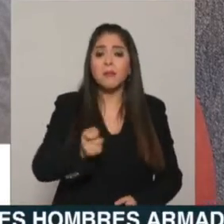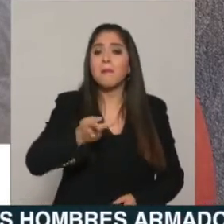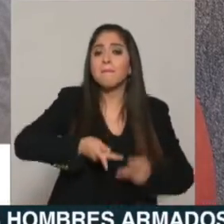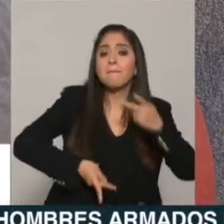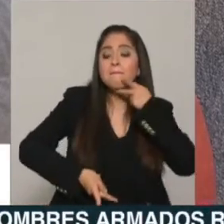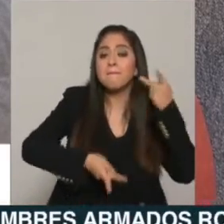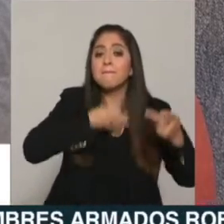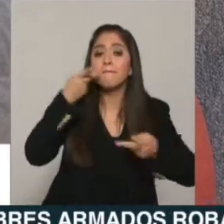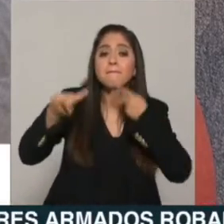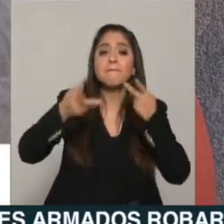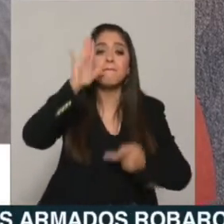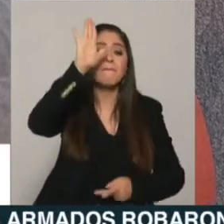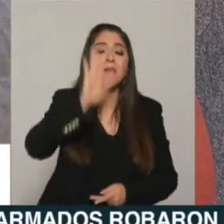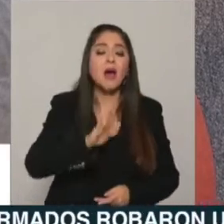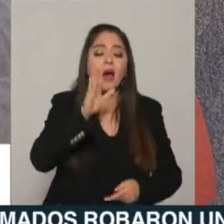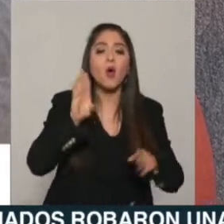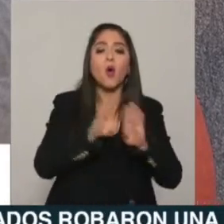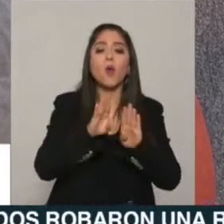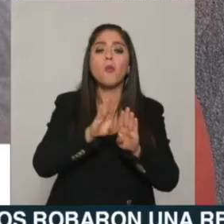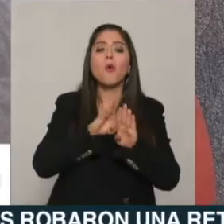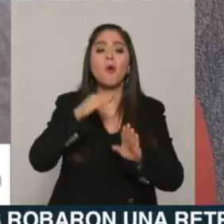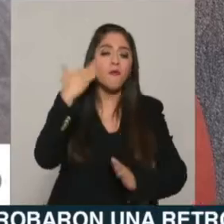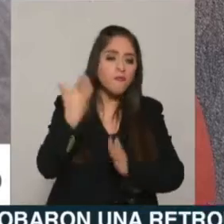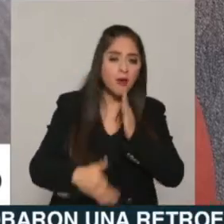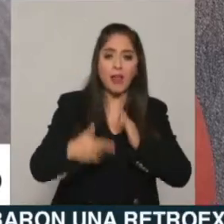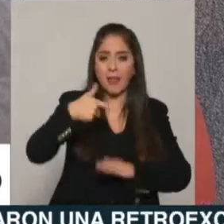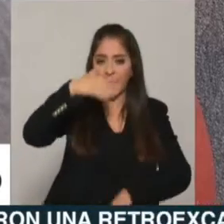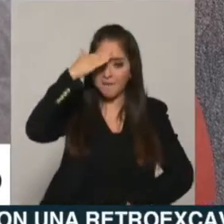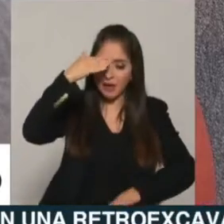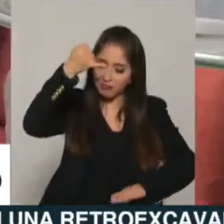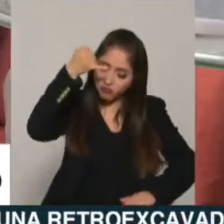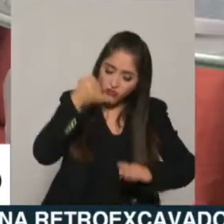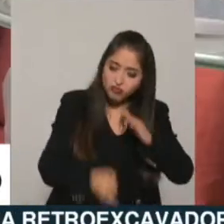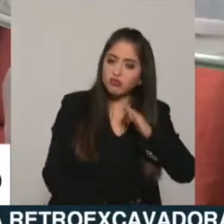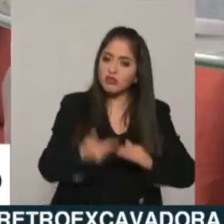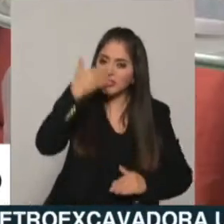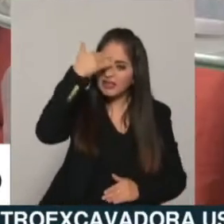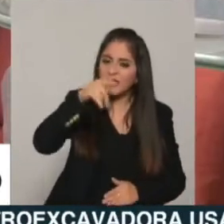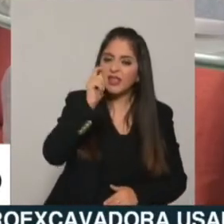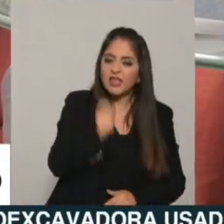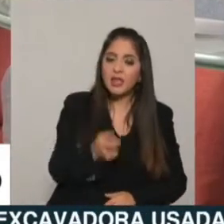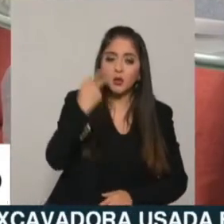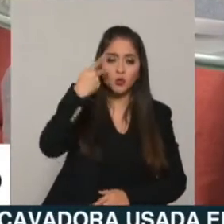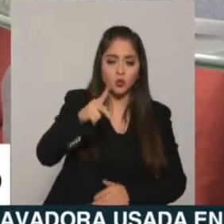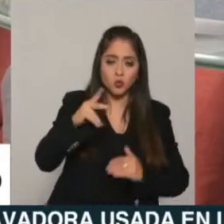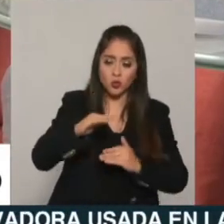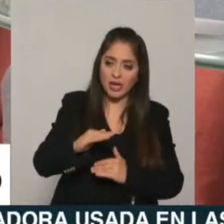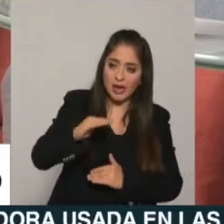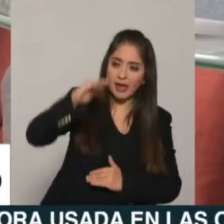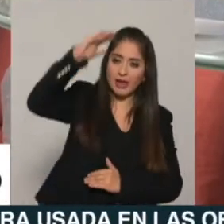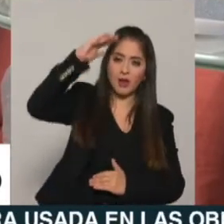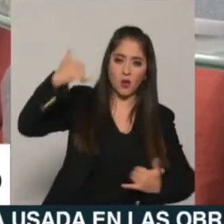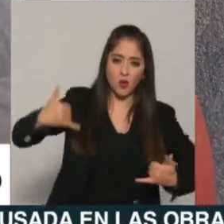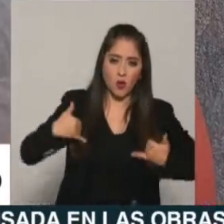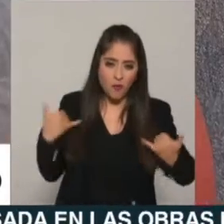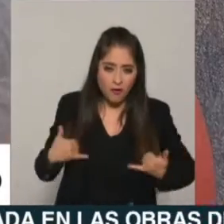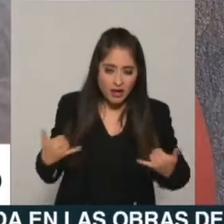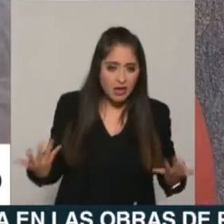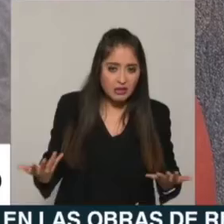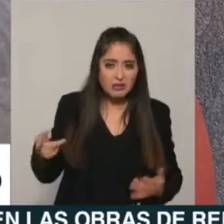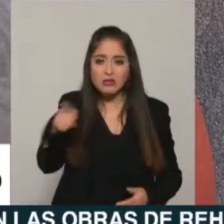que no ha tenido ese conocimiento sobre el desarrollo juvenil, que no está integrado con lo que